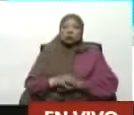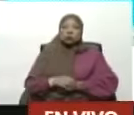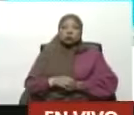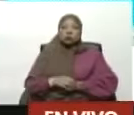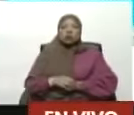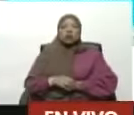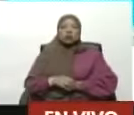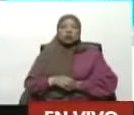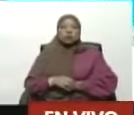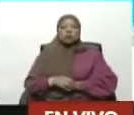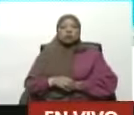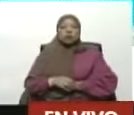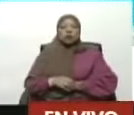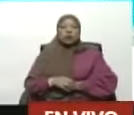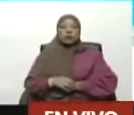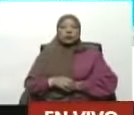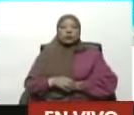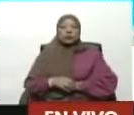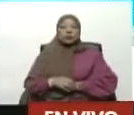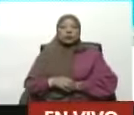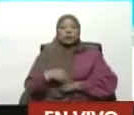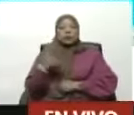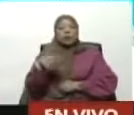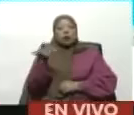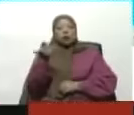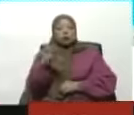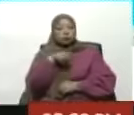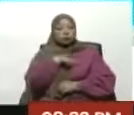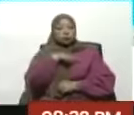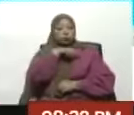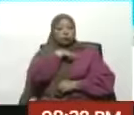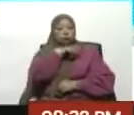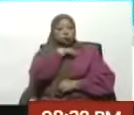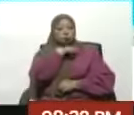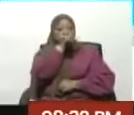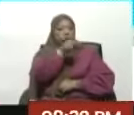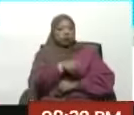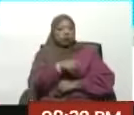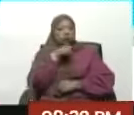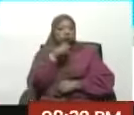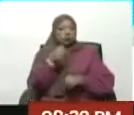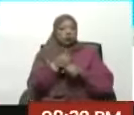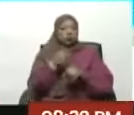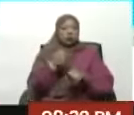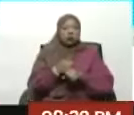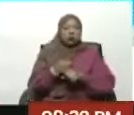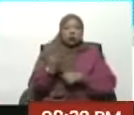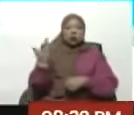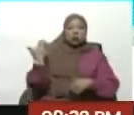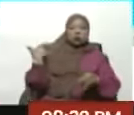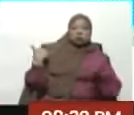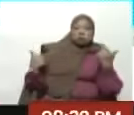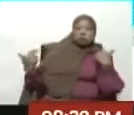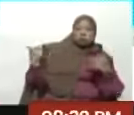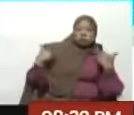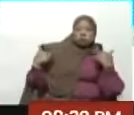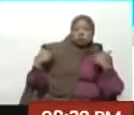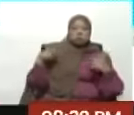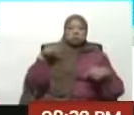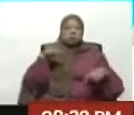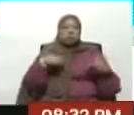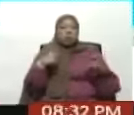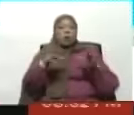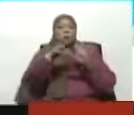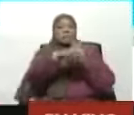internamente, aunque apuestan a tratar de contratar un malandrito por aquí, un sicario por aquí, un narcotraficante por aquí,